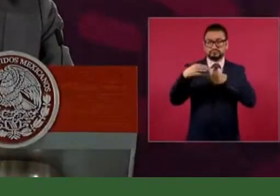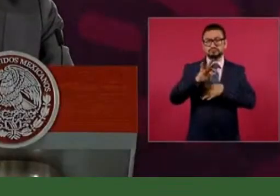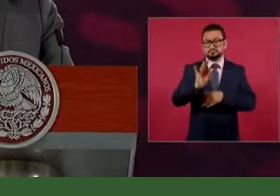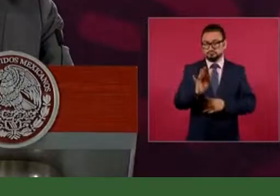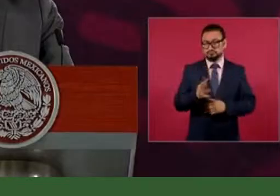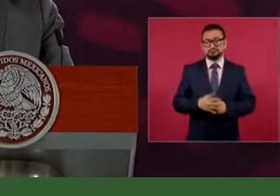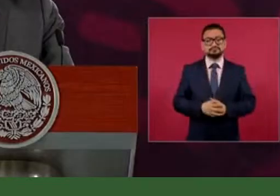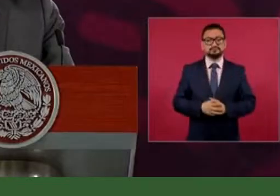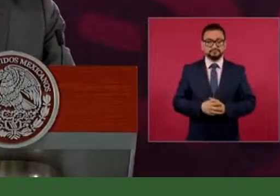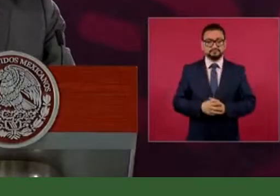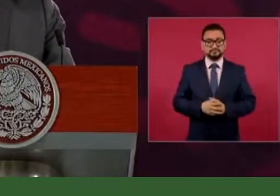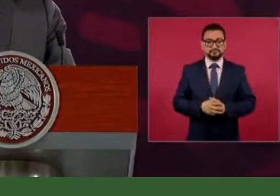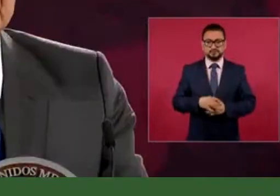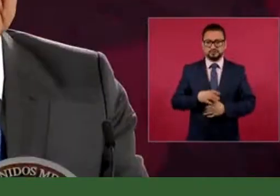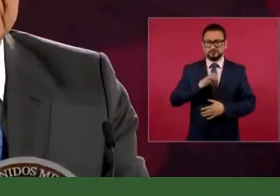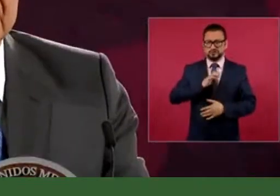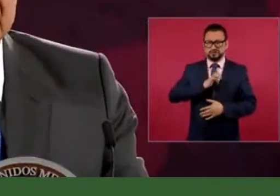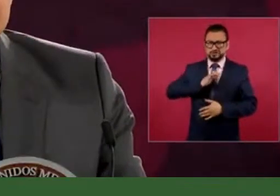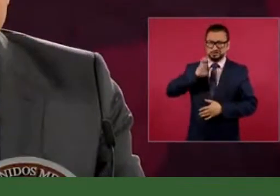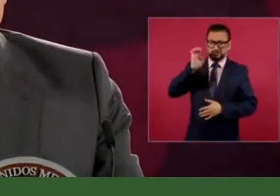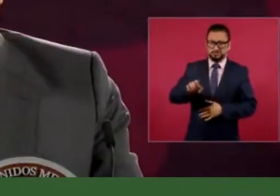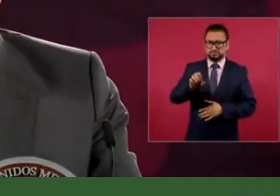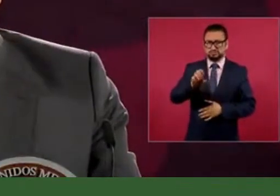No odiar a nadie,